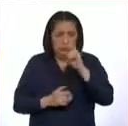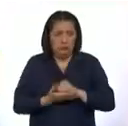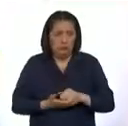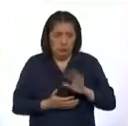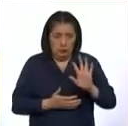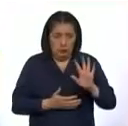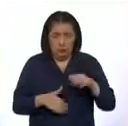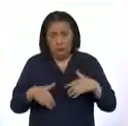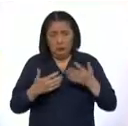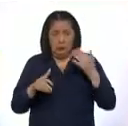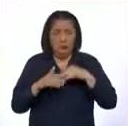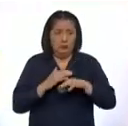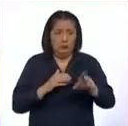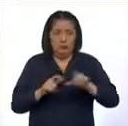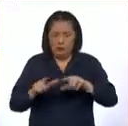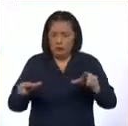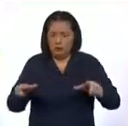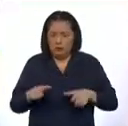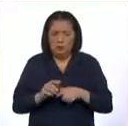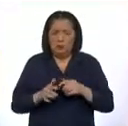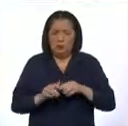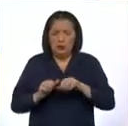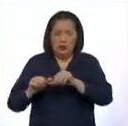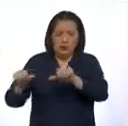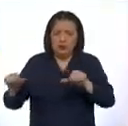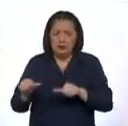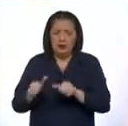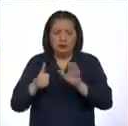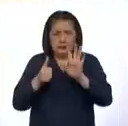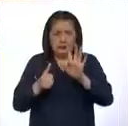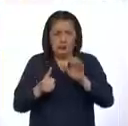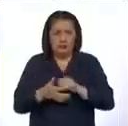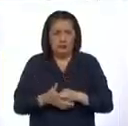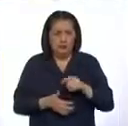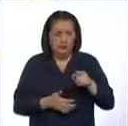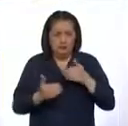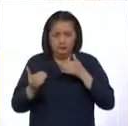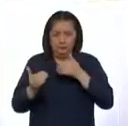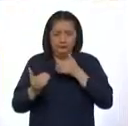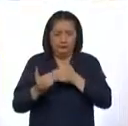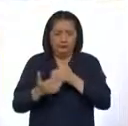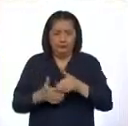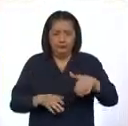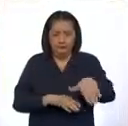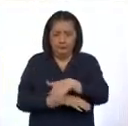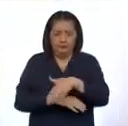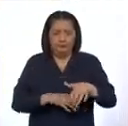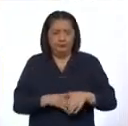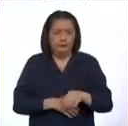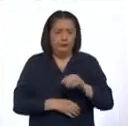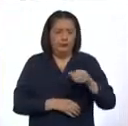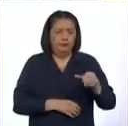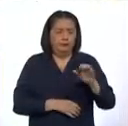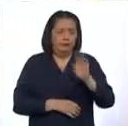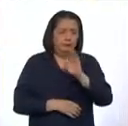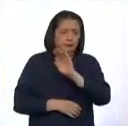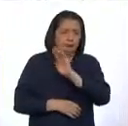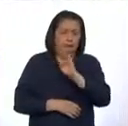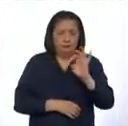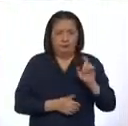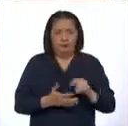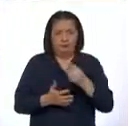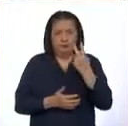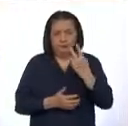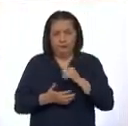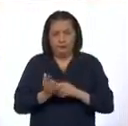repente podemos ingresar al sector 6, por ejemplo, que está cerca de las avenidas Velasco Astete, Benavides, que son dos de las